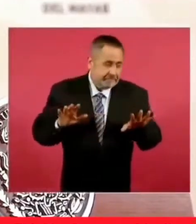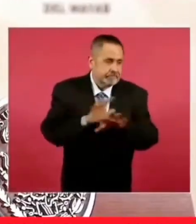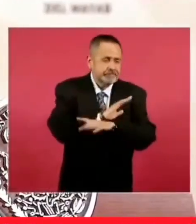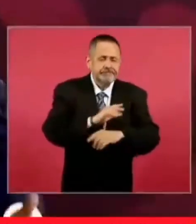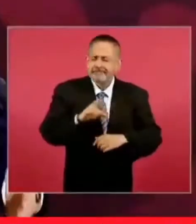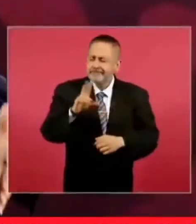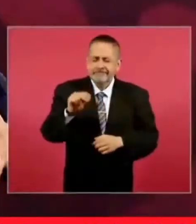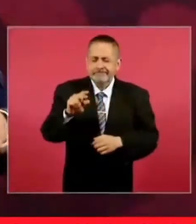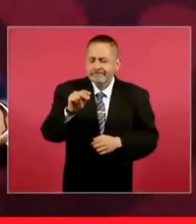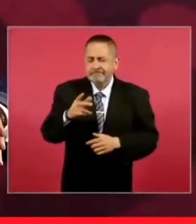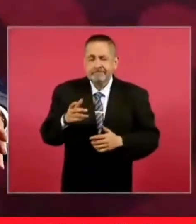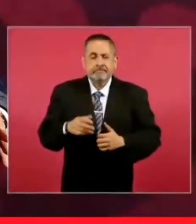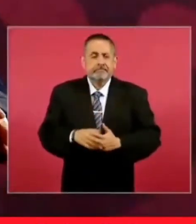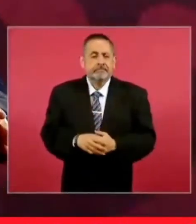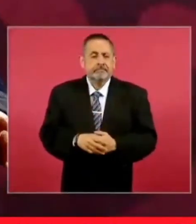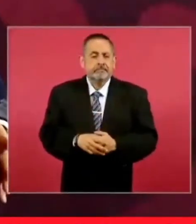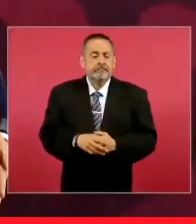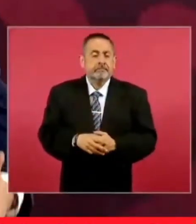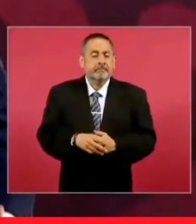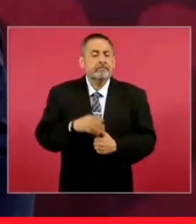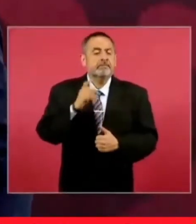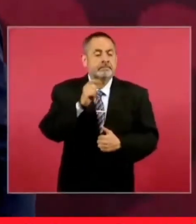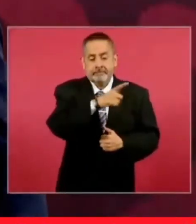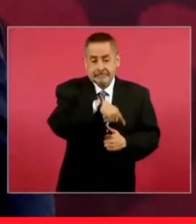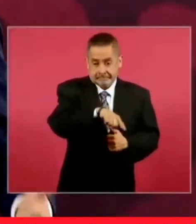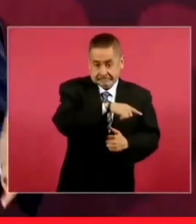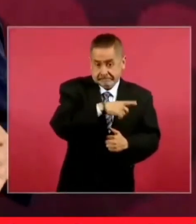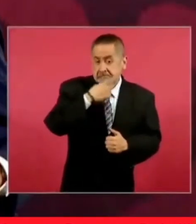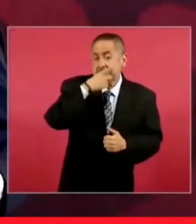dicen, lo que hay que hacer